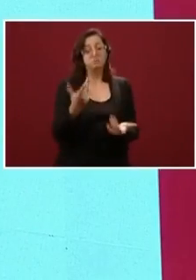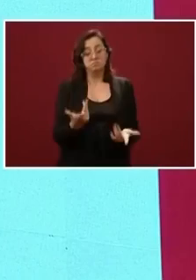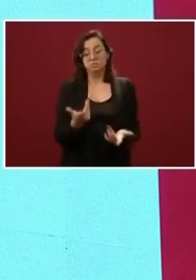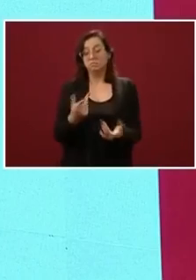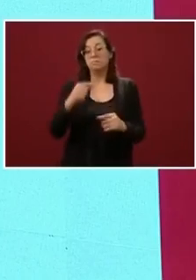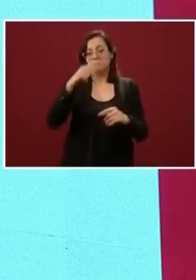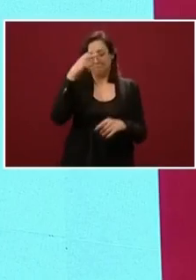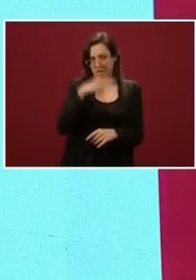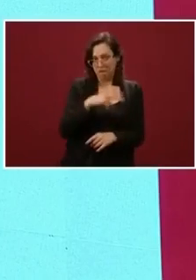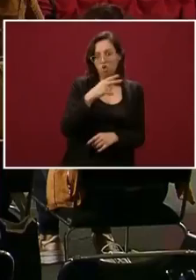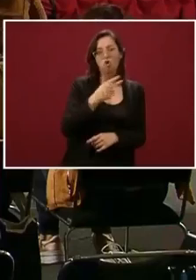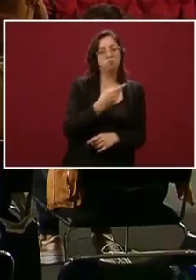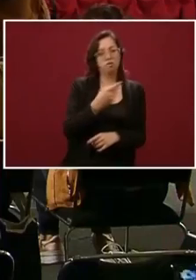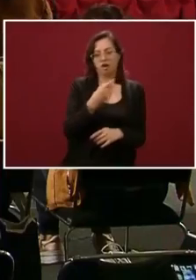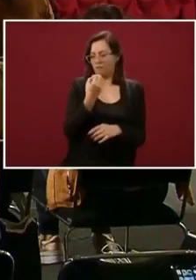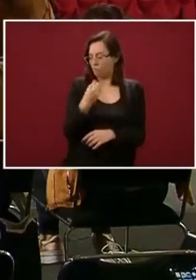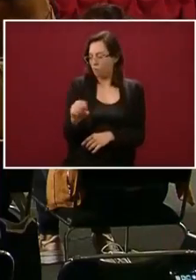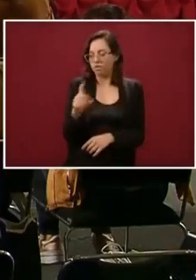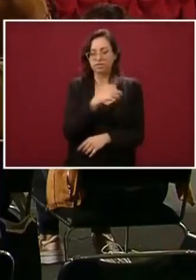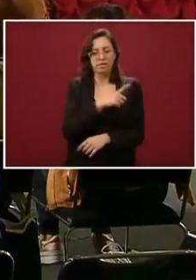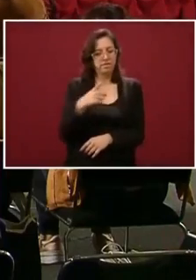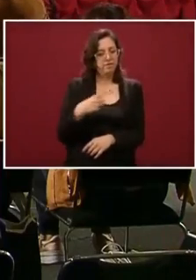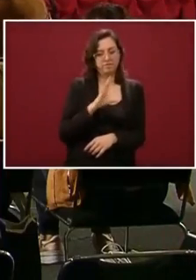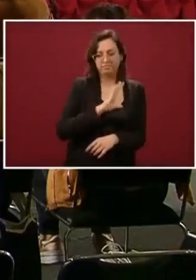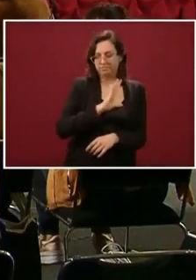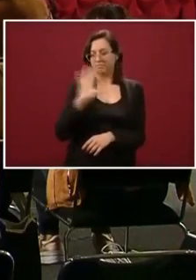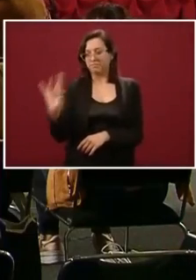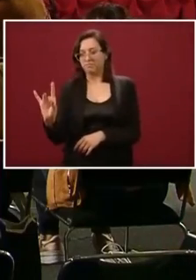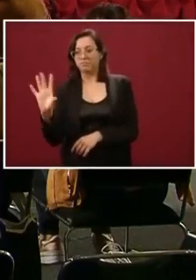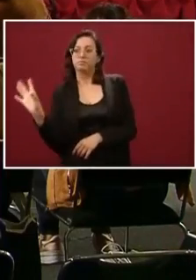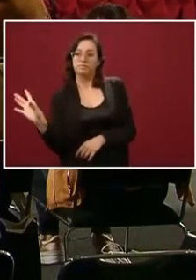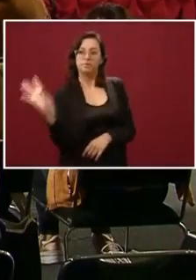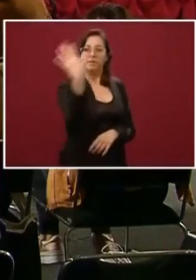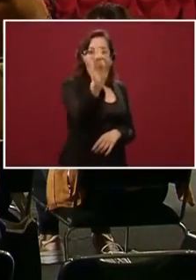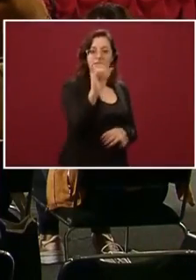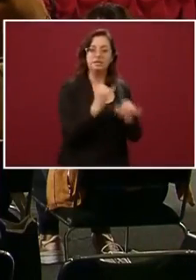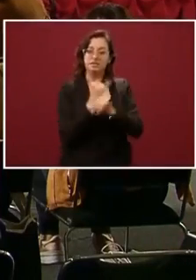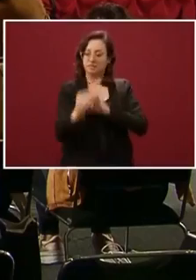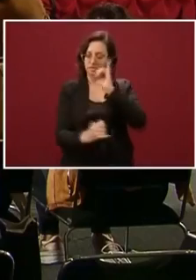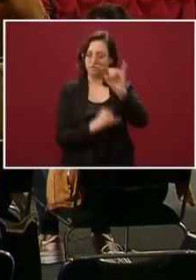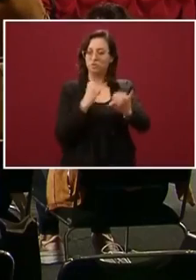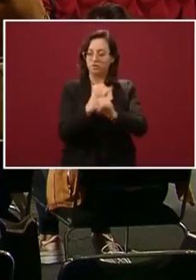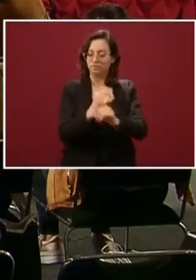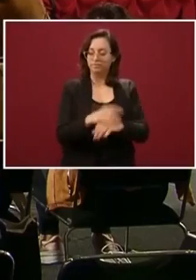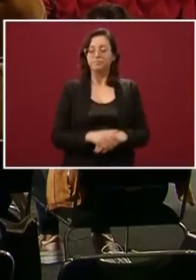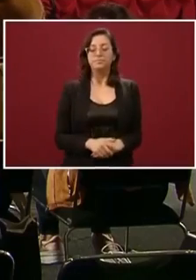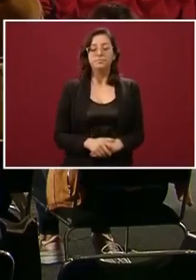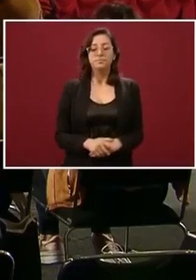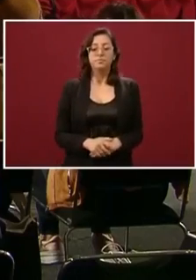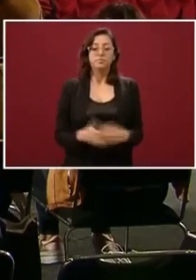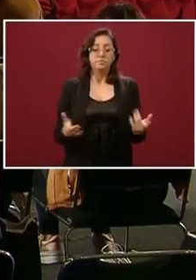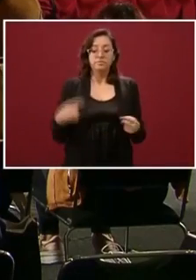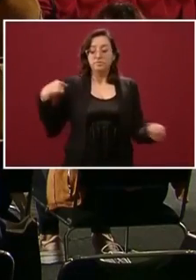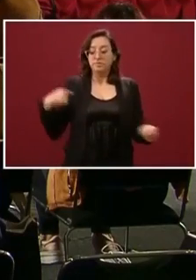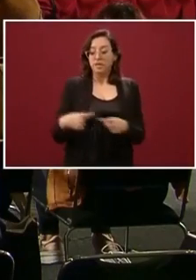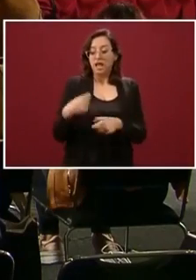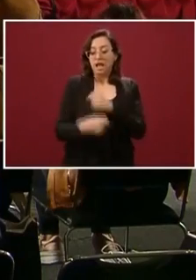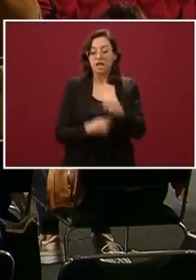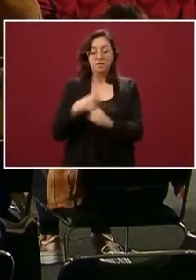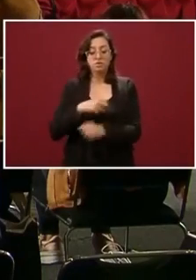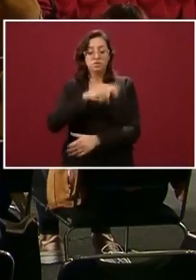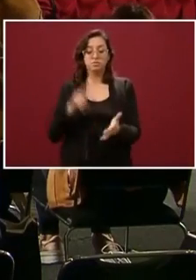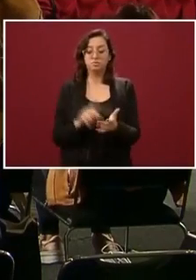¿sí?, comunica y notifica todos sus eventos de importancia internacional. Y pues bueno, lógicamente durante este año y desde que inició el